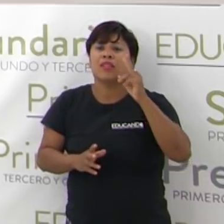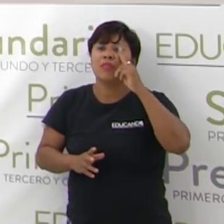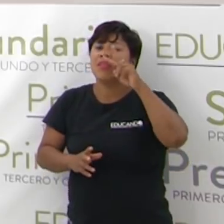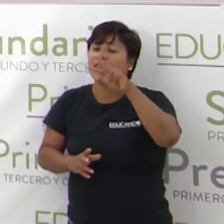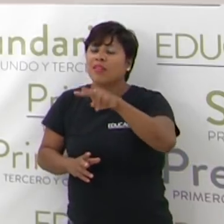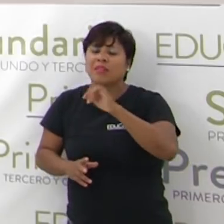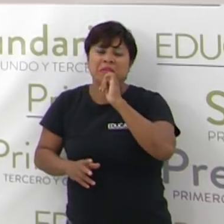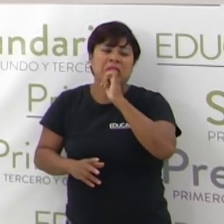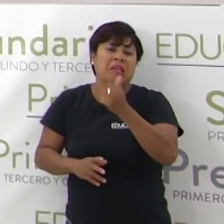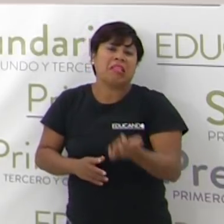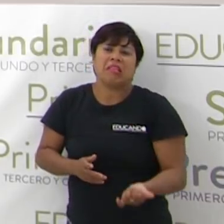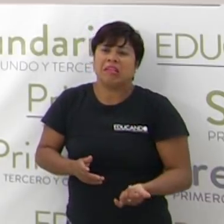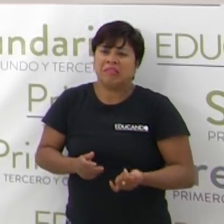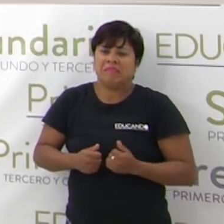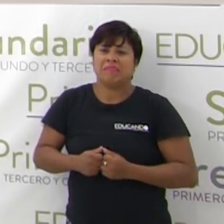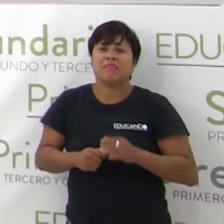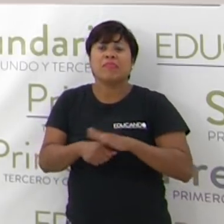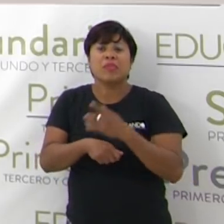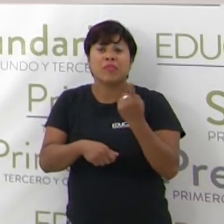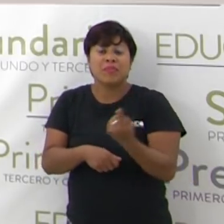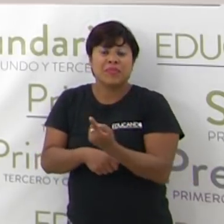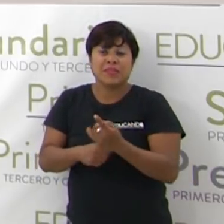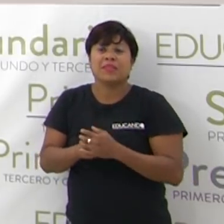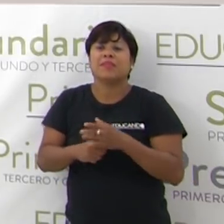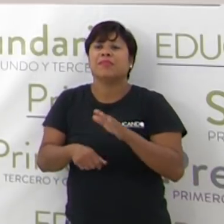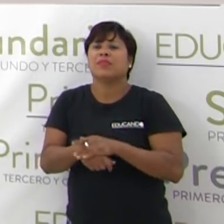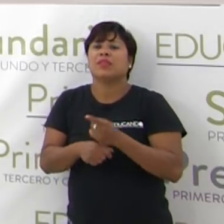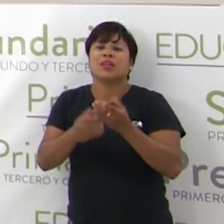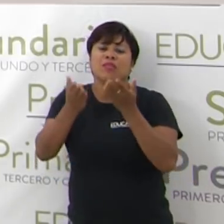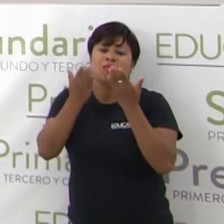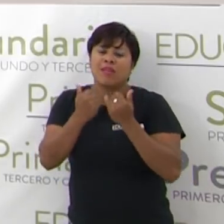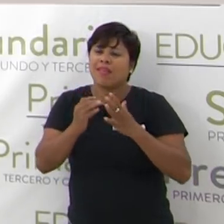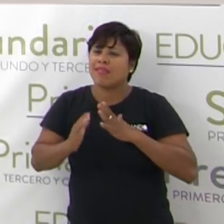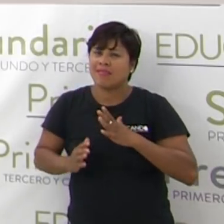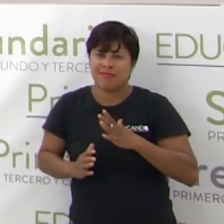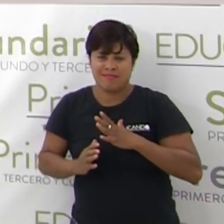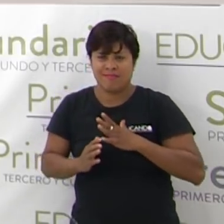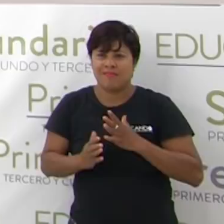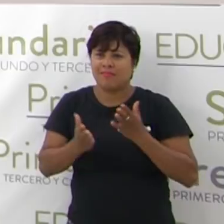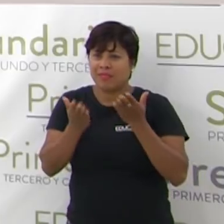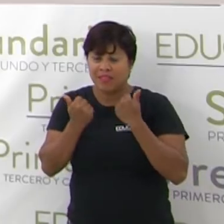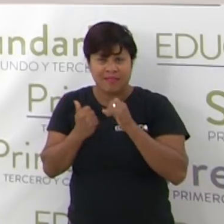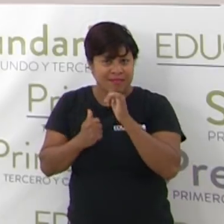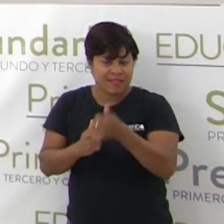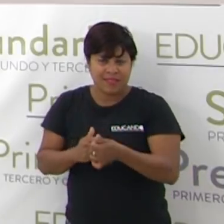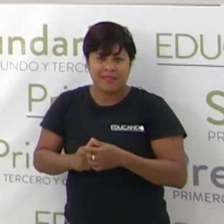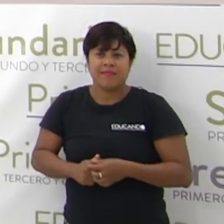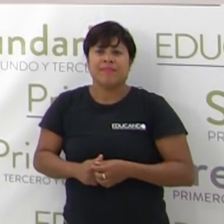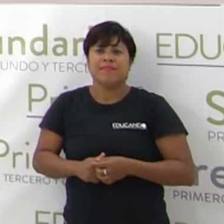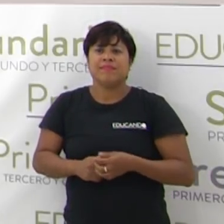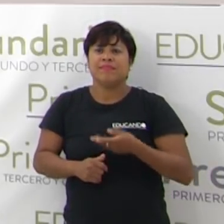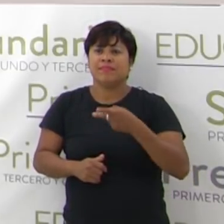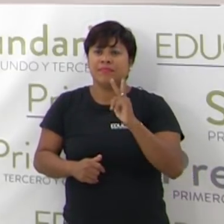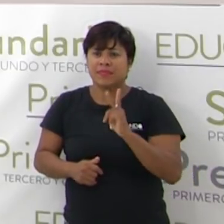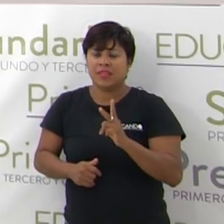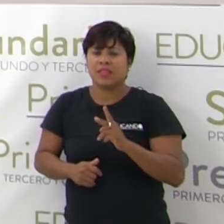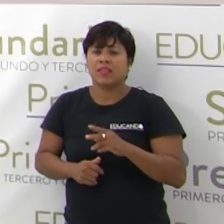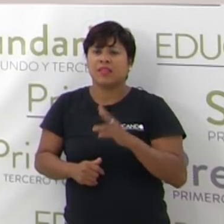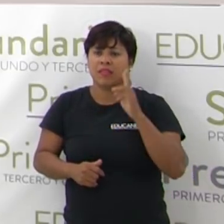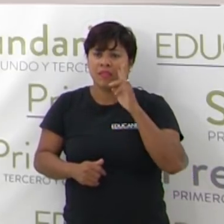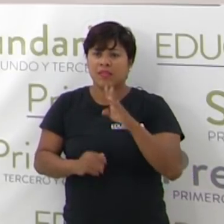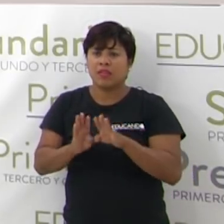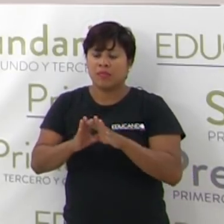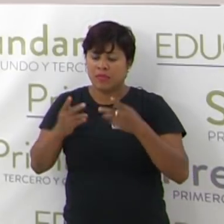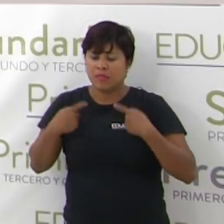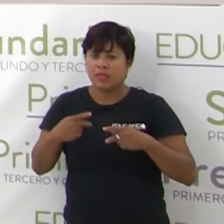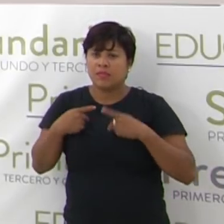vieron nada. ¿Por qué? Porque nada había, no había nada. Pero como ya saben cómo es la gente